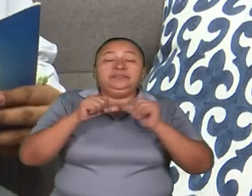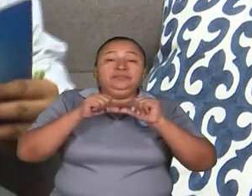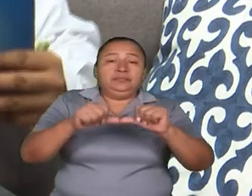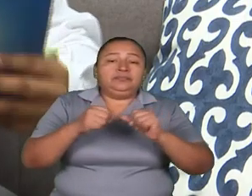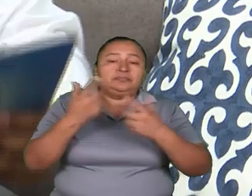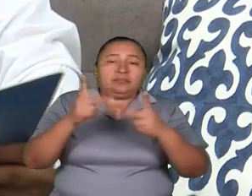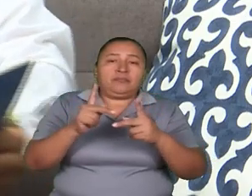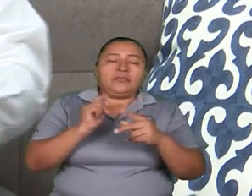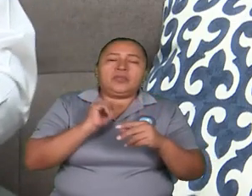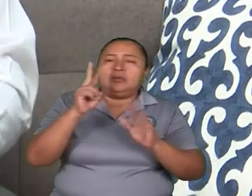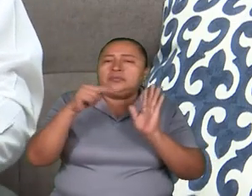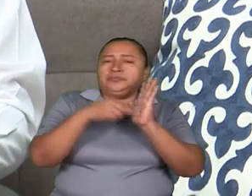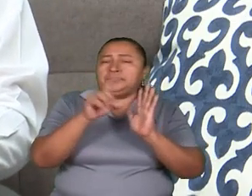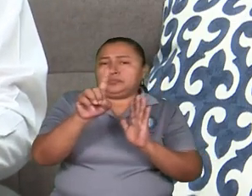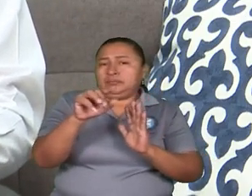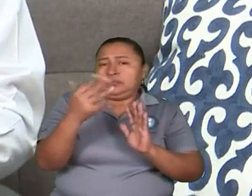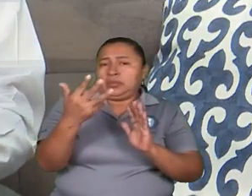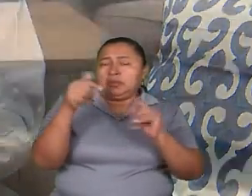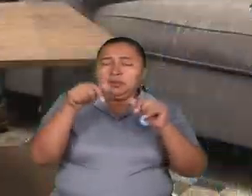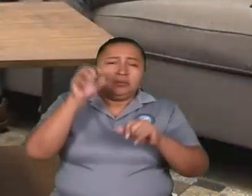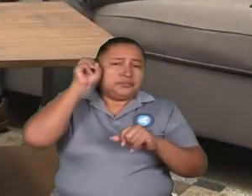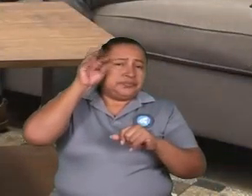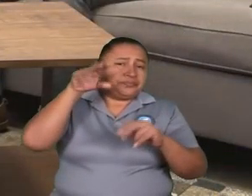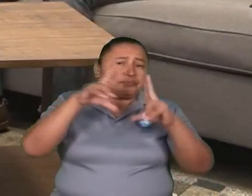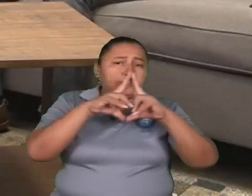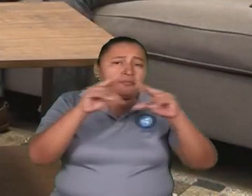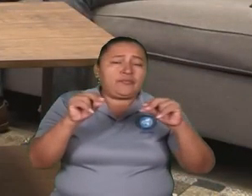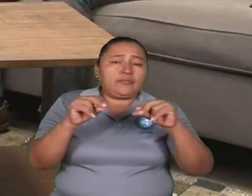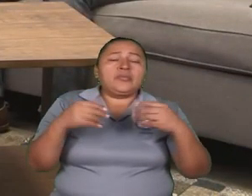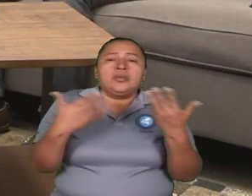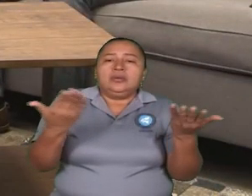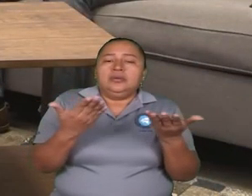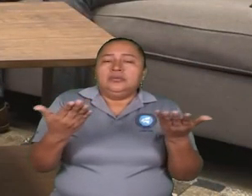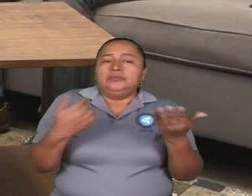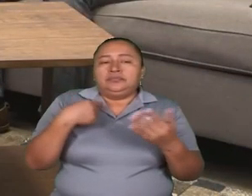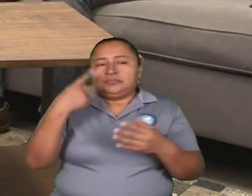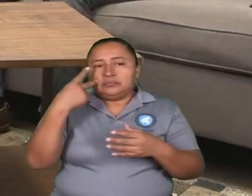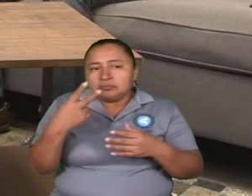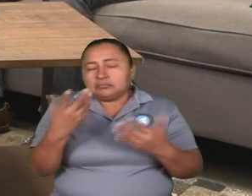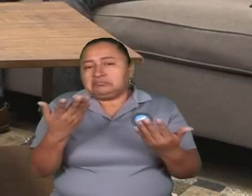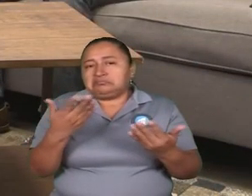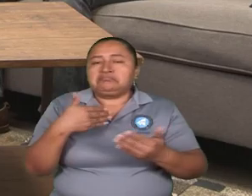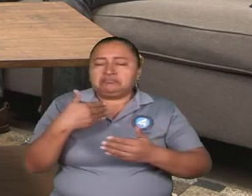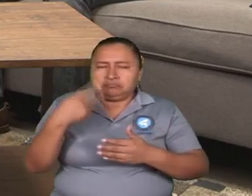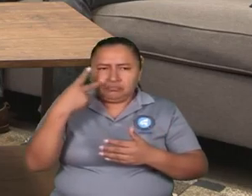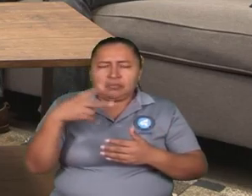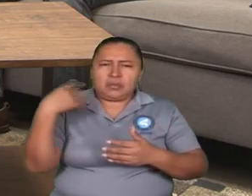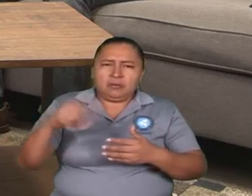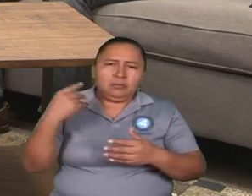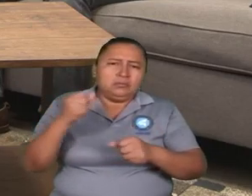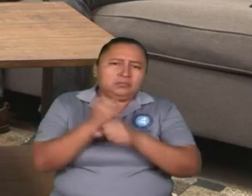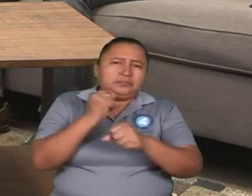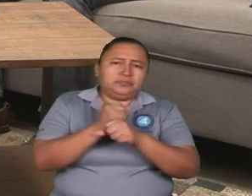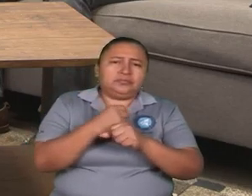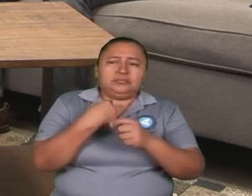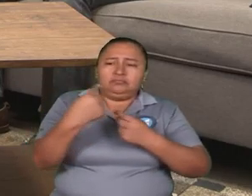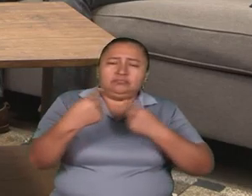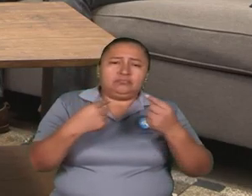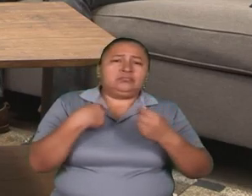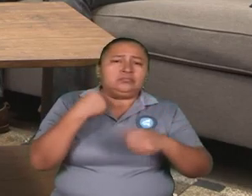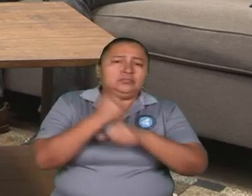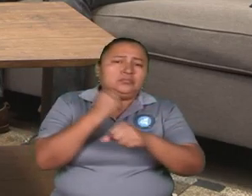para desarrollar este sector en nuestro país. Para ello, pues continuamos conversando con nuestro compañero Félix Sánchez, director nacional de promoción del